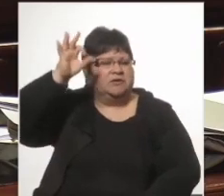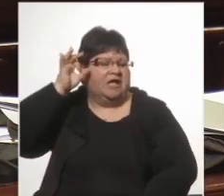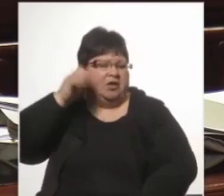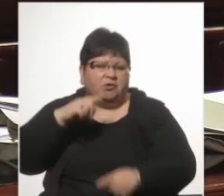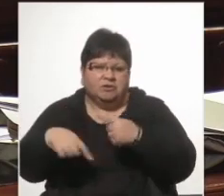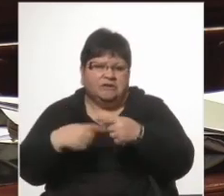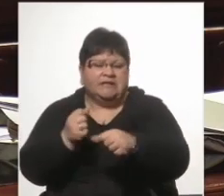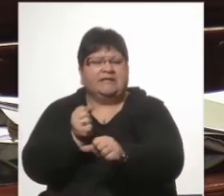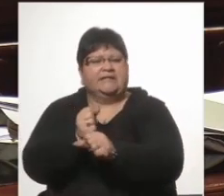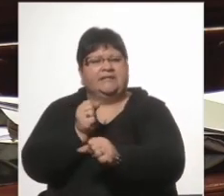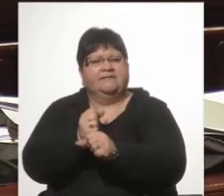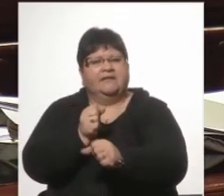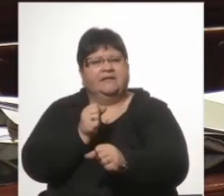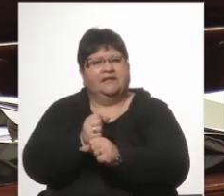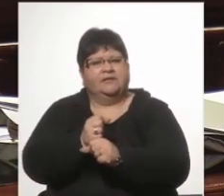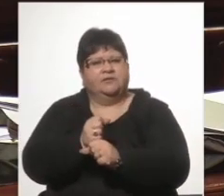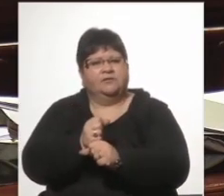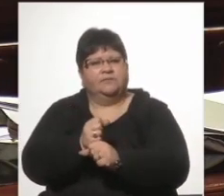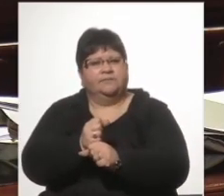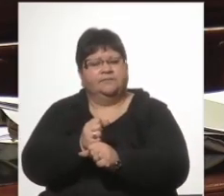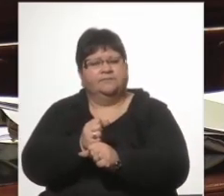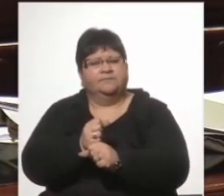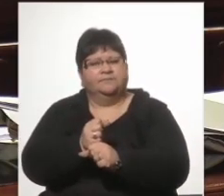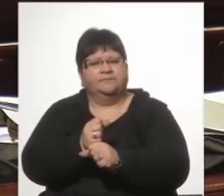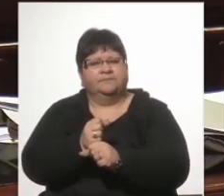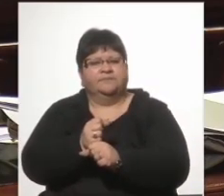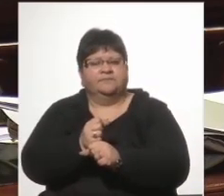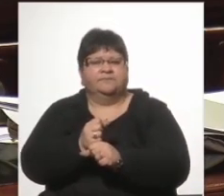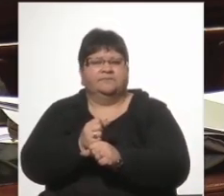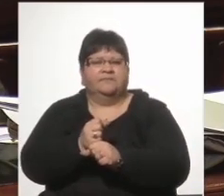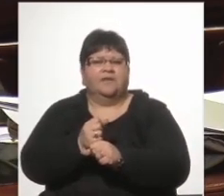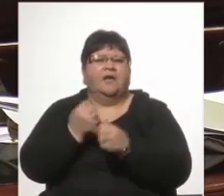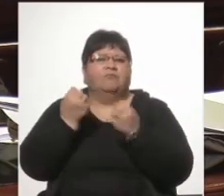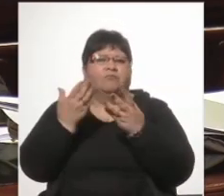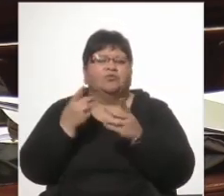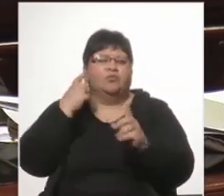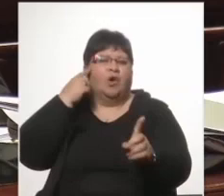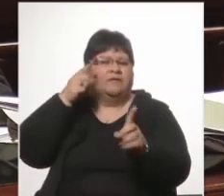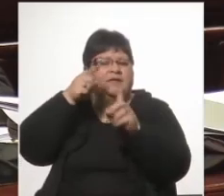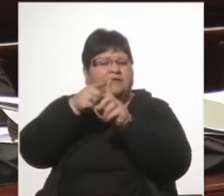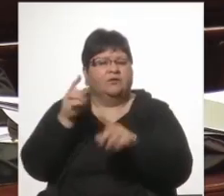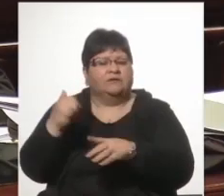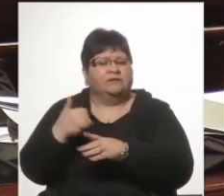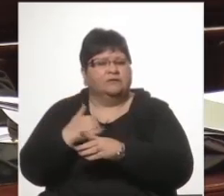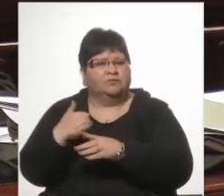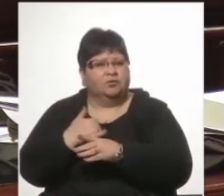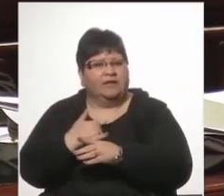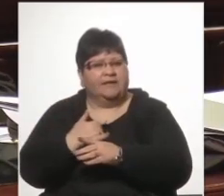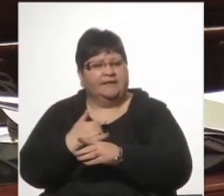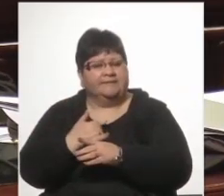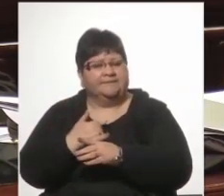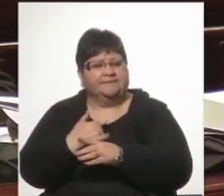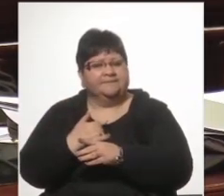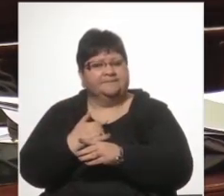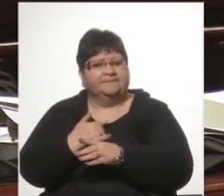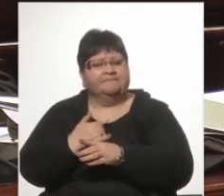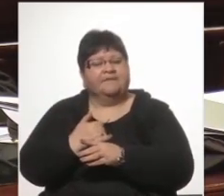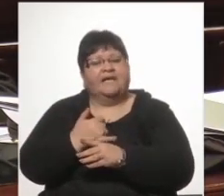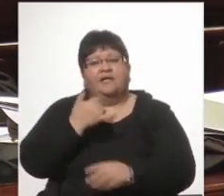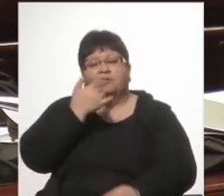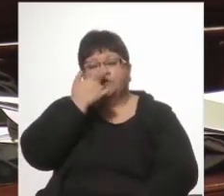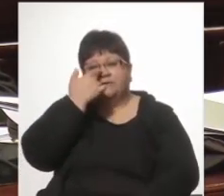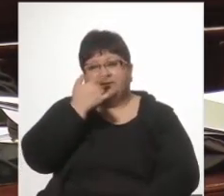ya que ellas satisfacen elevados objetivos institucionales. Desde esta perspectiva es evidente que hay un interés